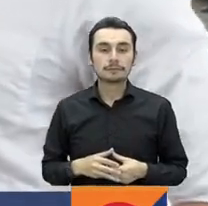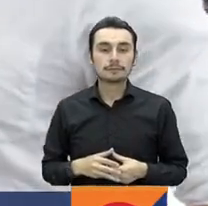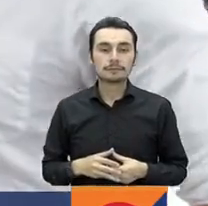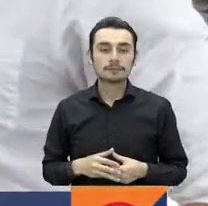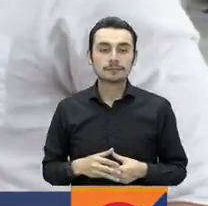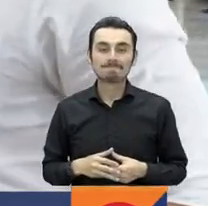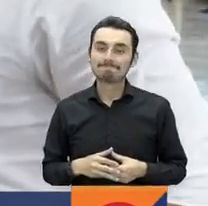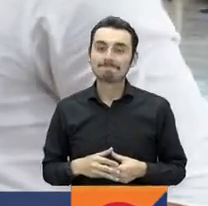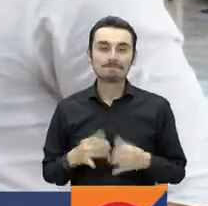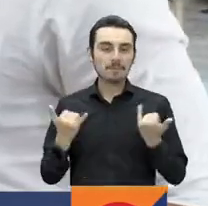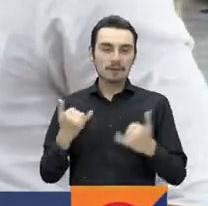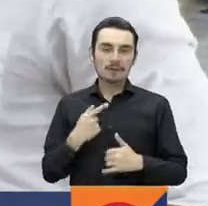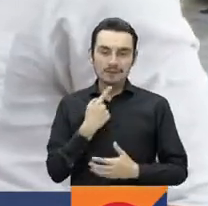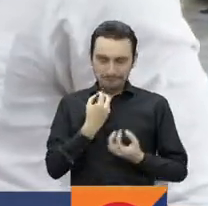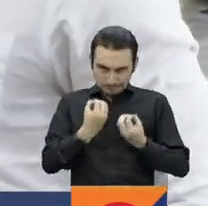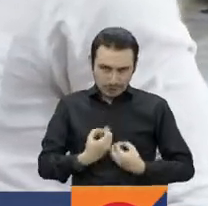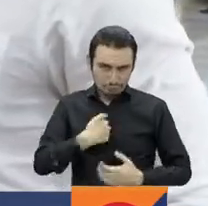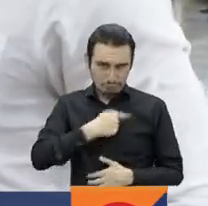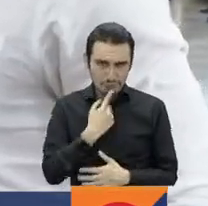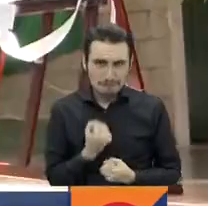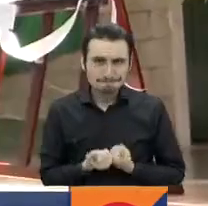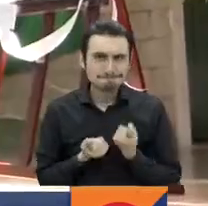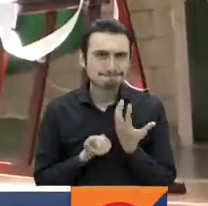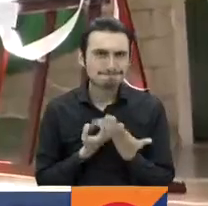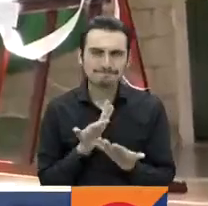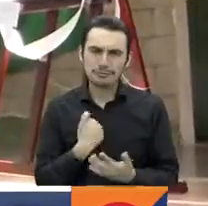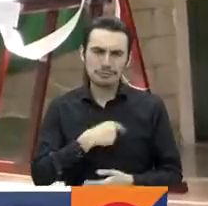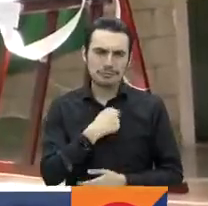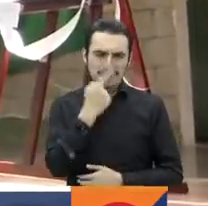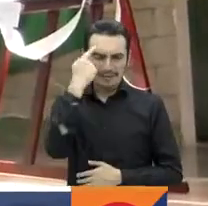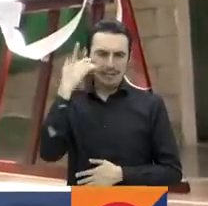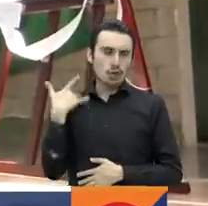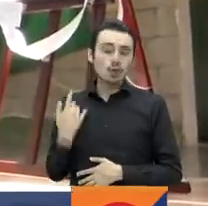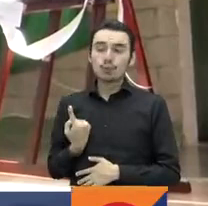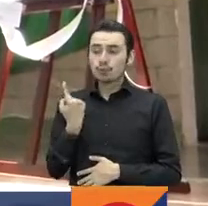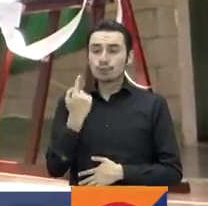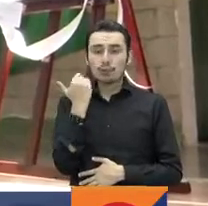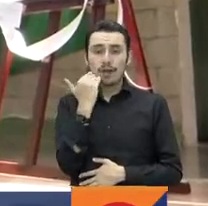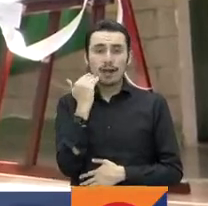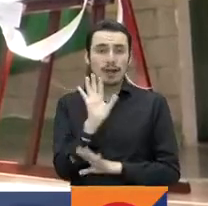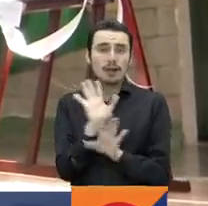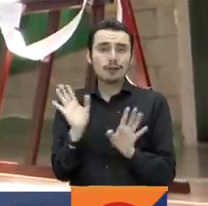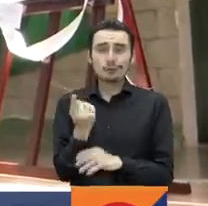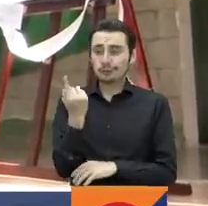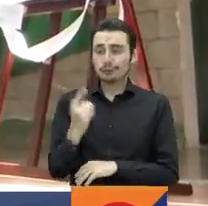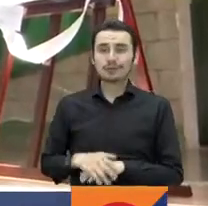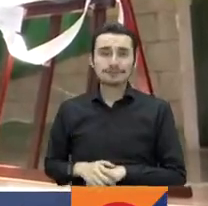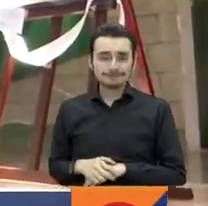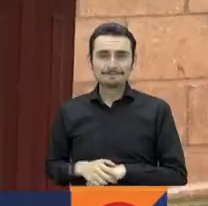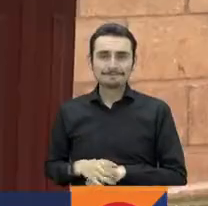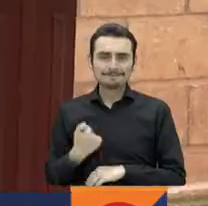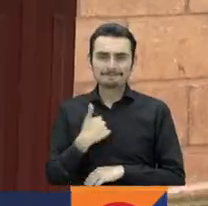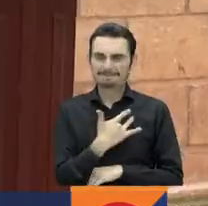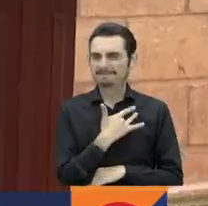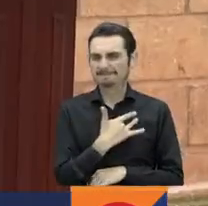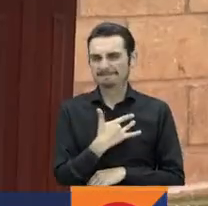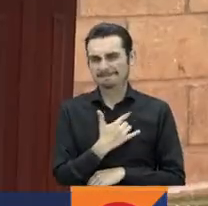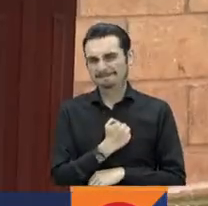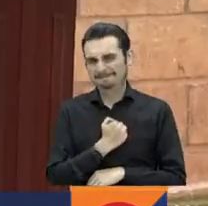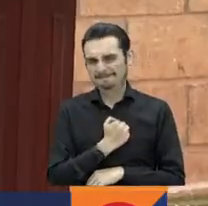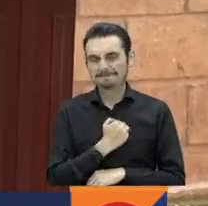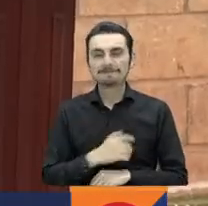sin palabras, porque era la niña de la casa, la única de las niñas de la familia, muy pocas niñas.